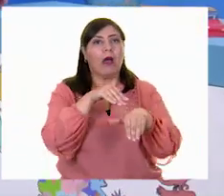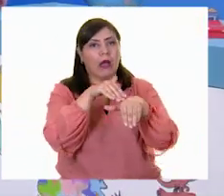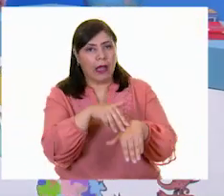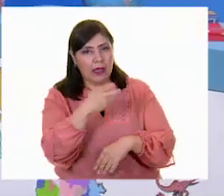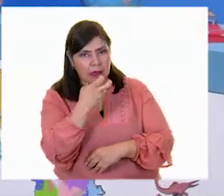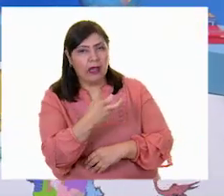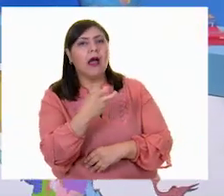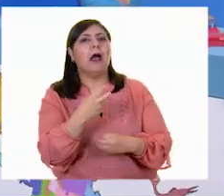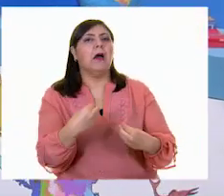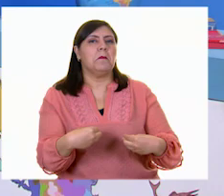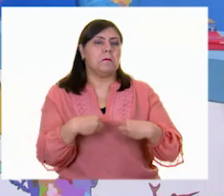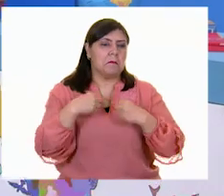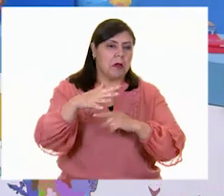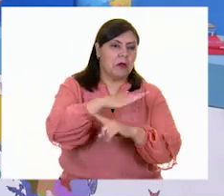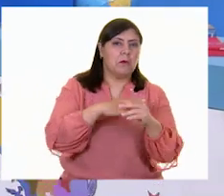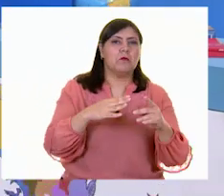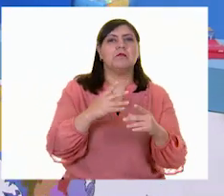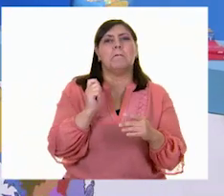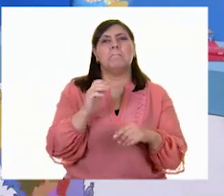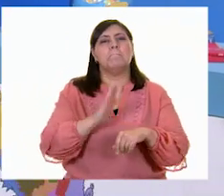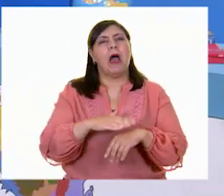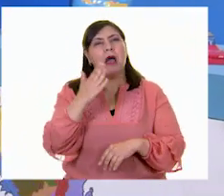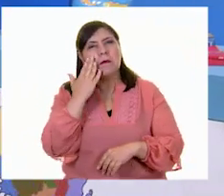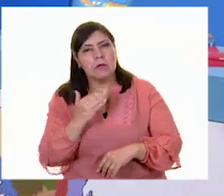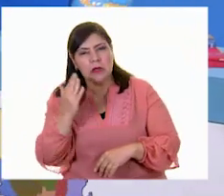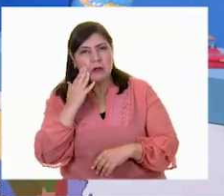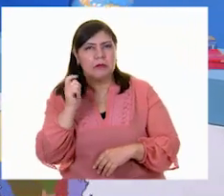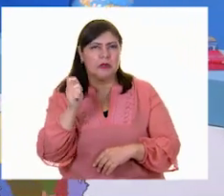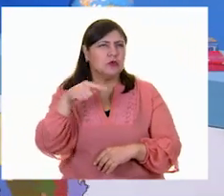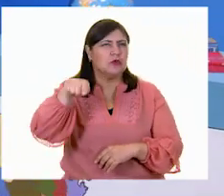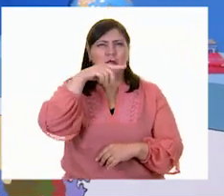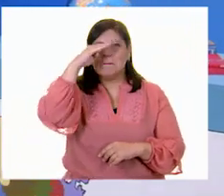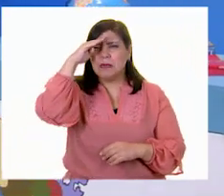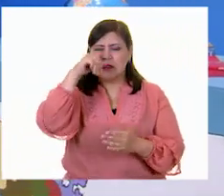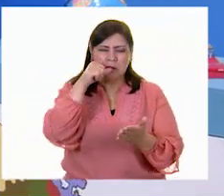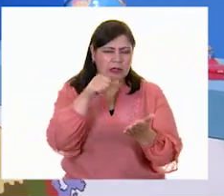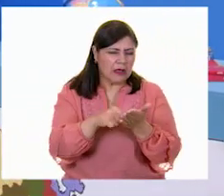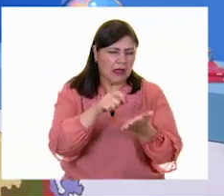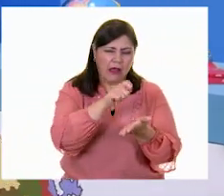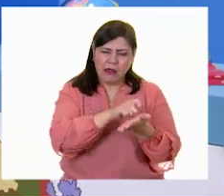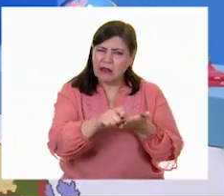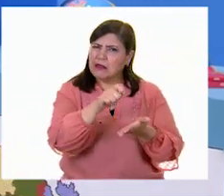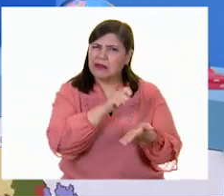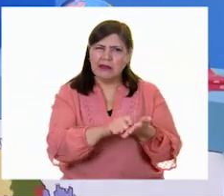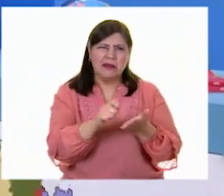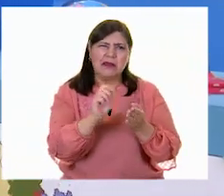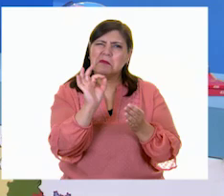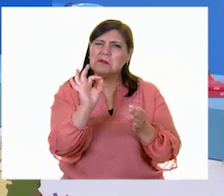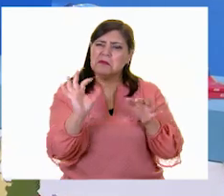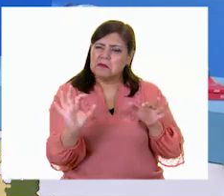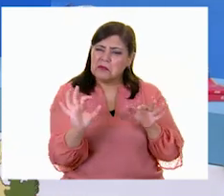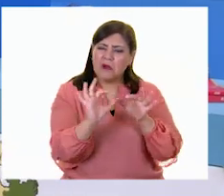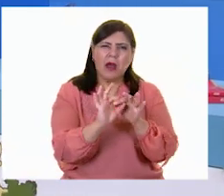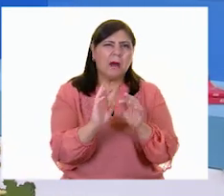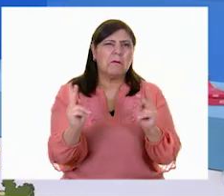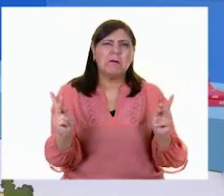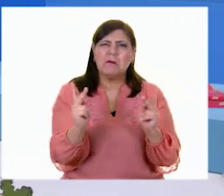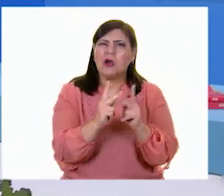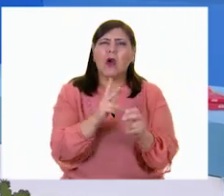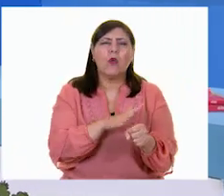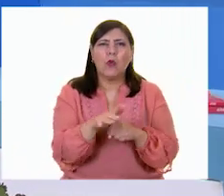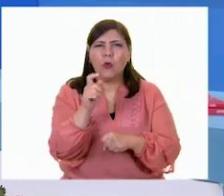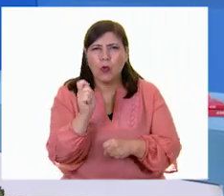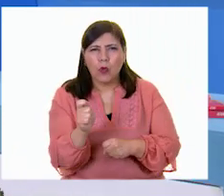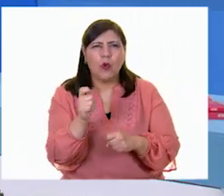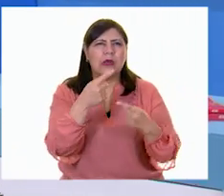amable. Alumnos y alumnas, ¿qué piensan de la estructura de esta carta? ¿En qué se parece y en qué se diferencia de